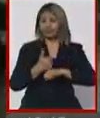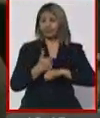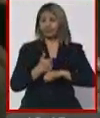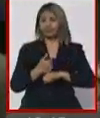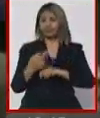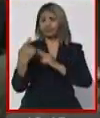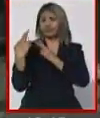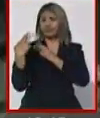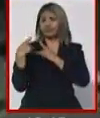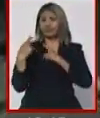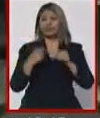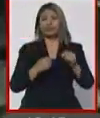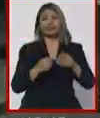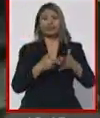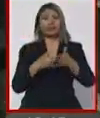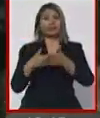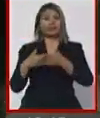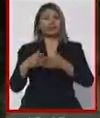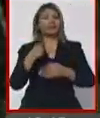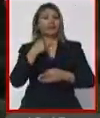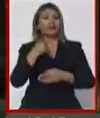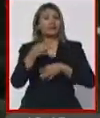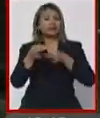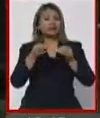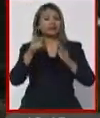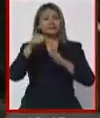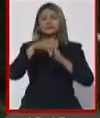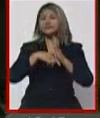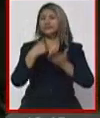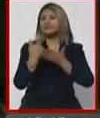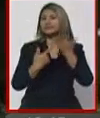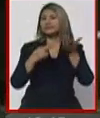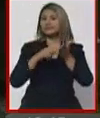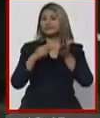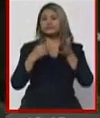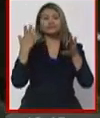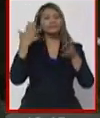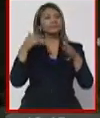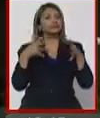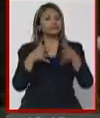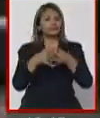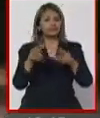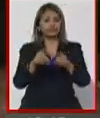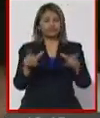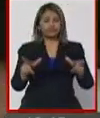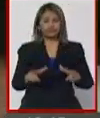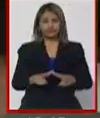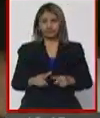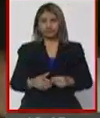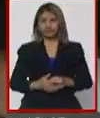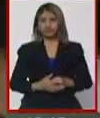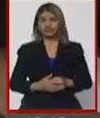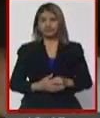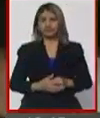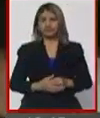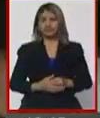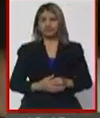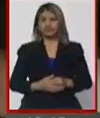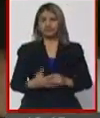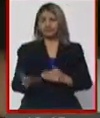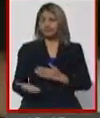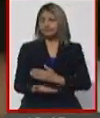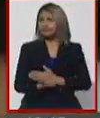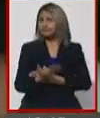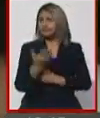con el responsable de tránsito de la terminal bimodal, quien nos va a dar detalles sobre el bloqueo en este sector. Así es, desde